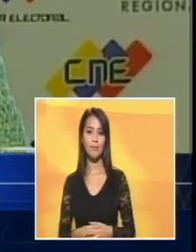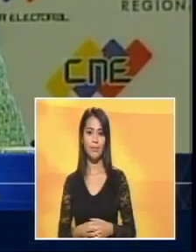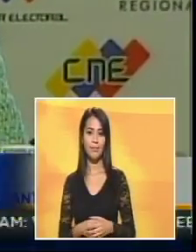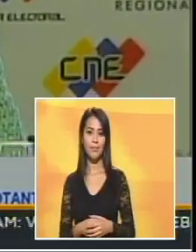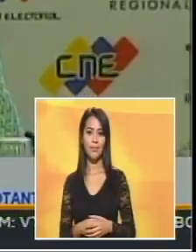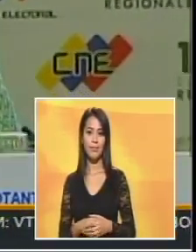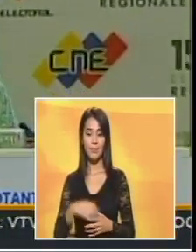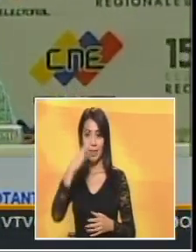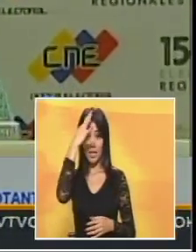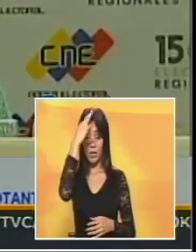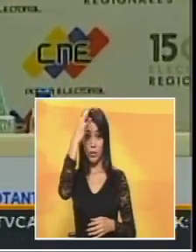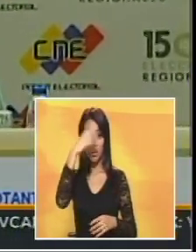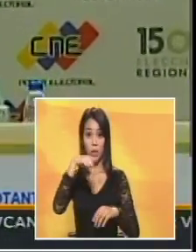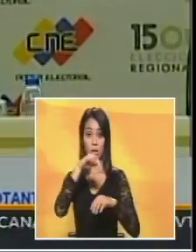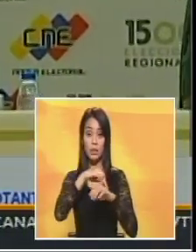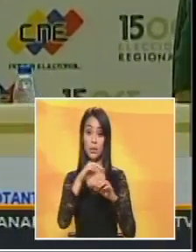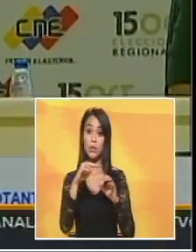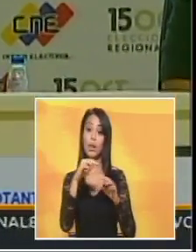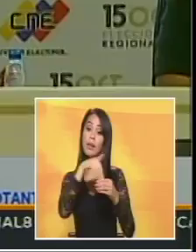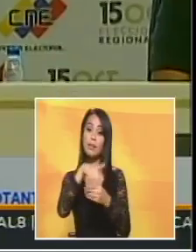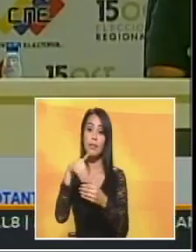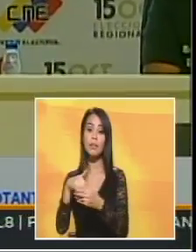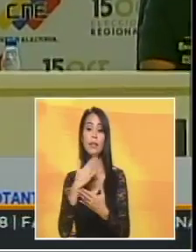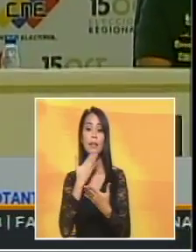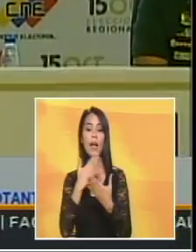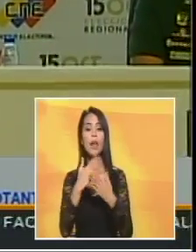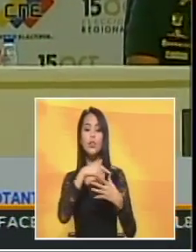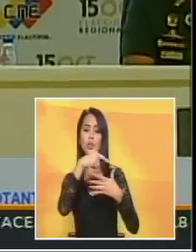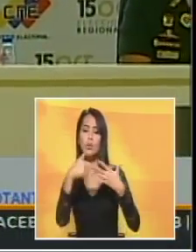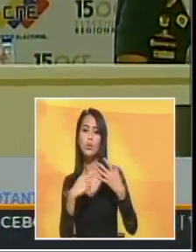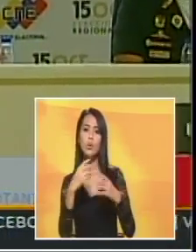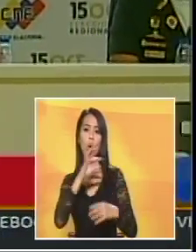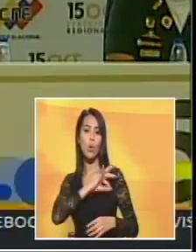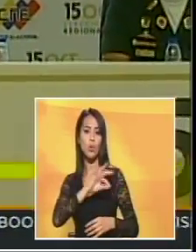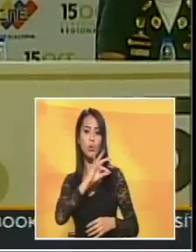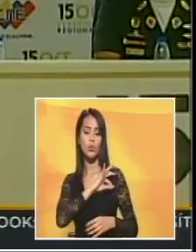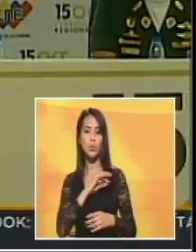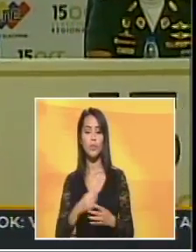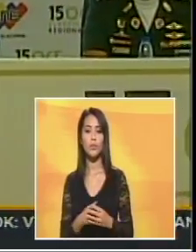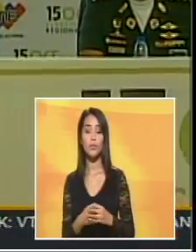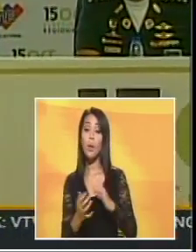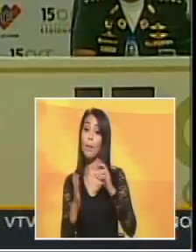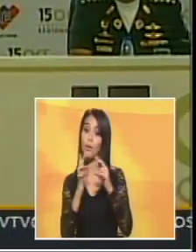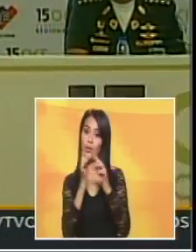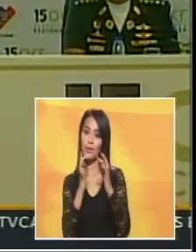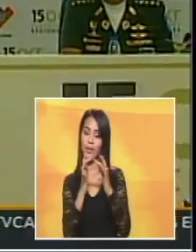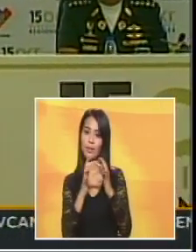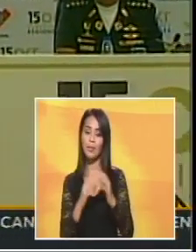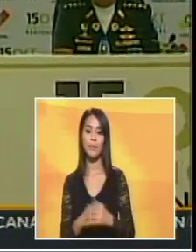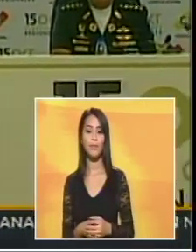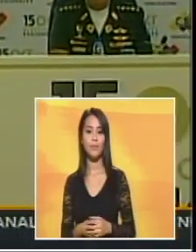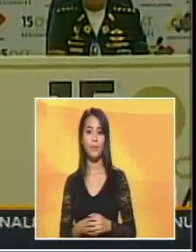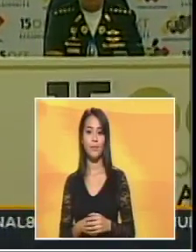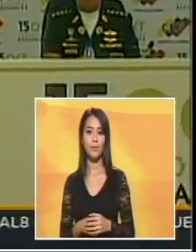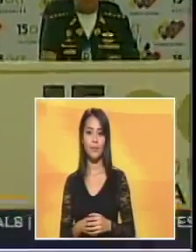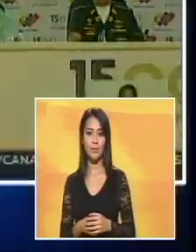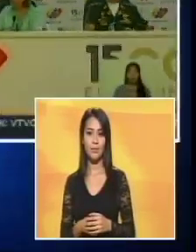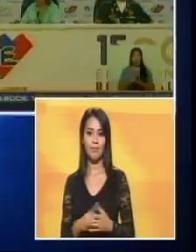El Consejo Nacional Electoral agradece a los medios de comunicación social por la cobertura brindada. Tengan todas Bien, y amigos de todos Venezolana de